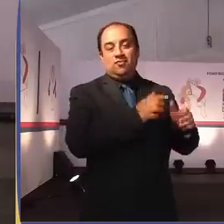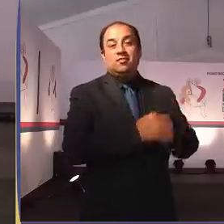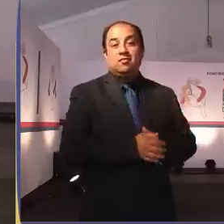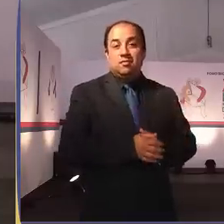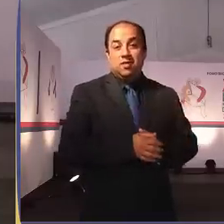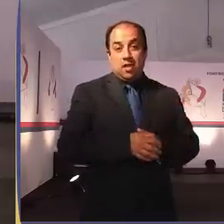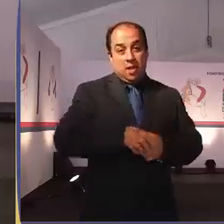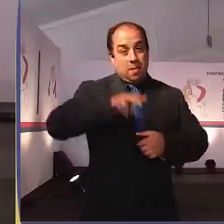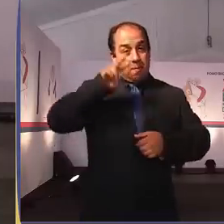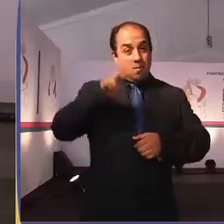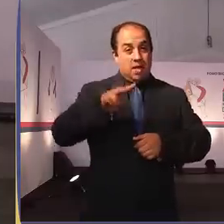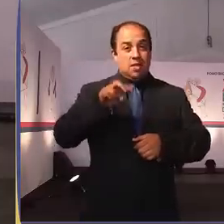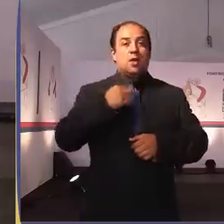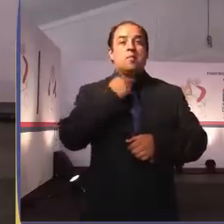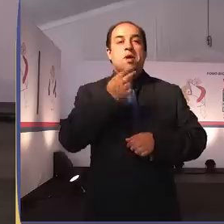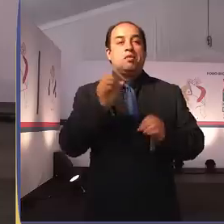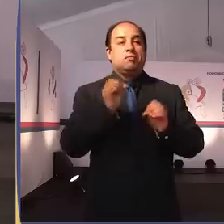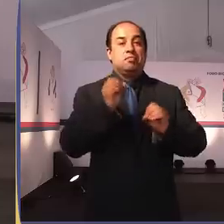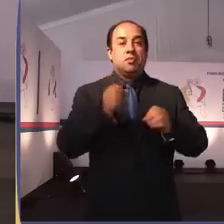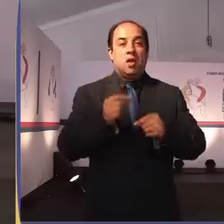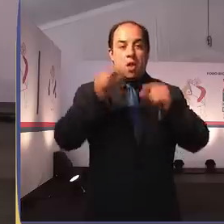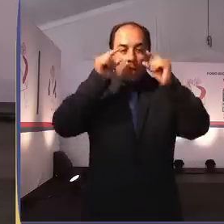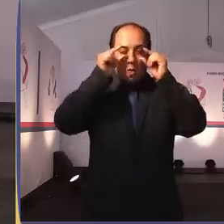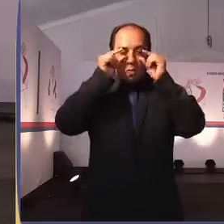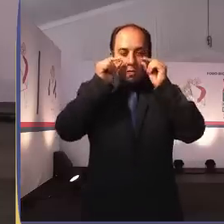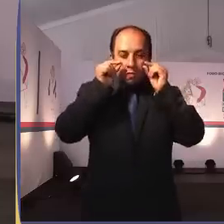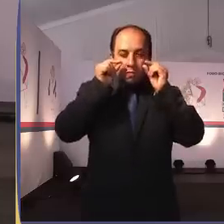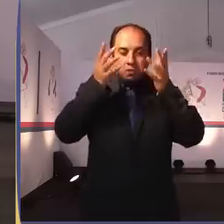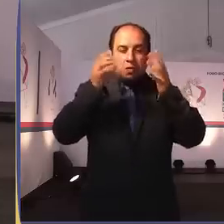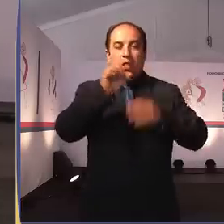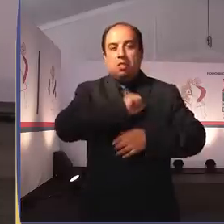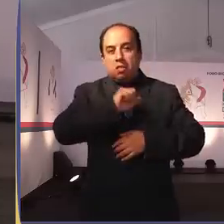mucha tos, y los ojitos, la panza. Perdón.